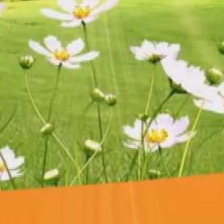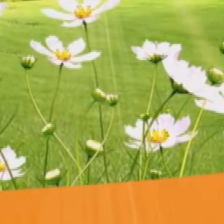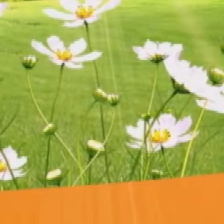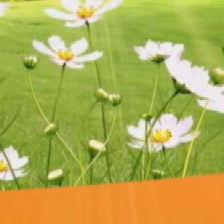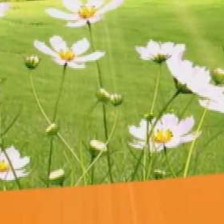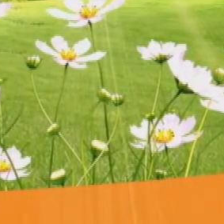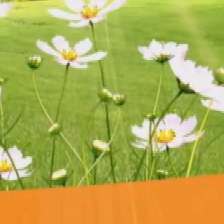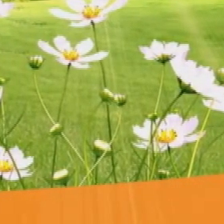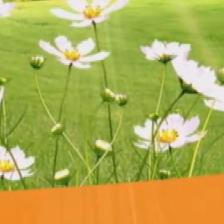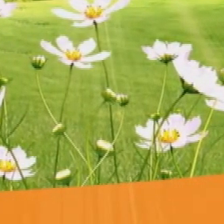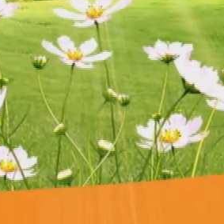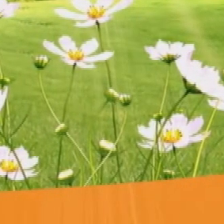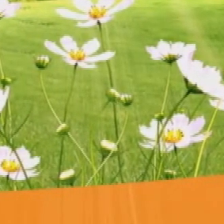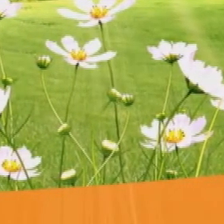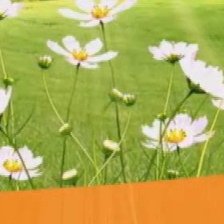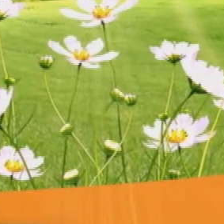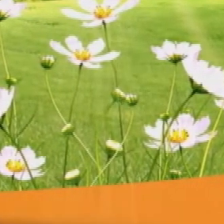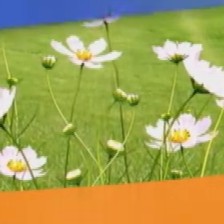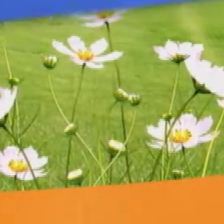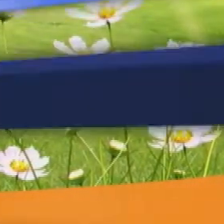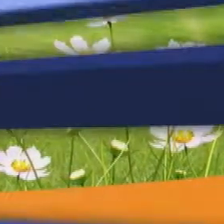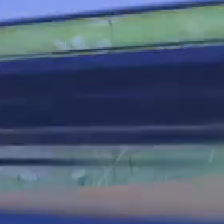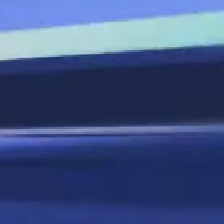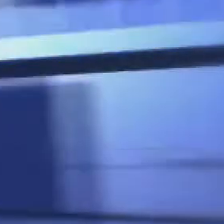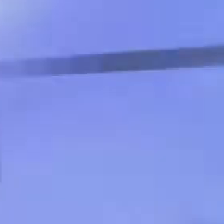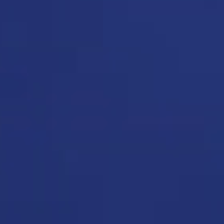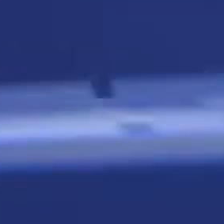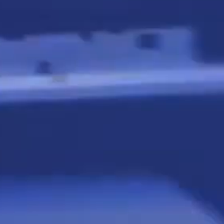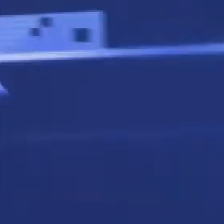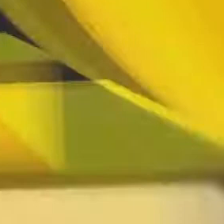en limpieza. En las noticias, el noticiero que usted quiere ver.